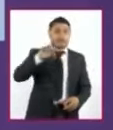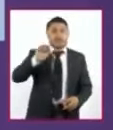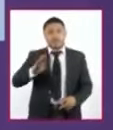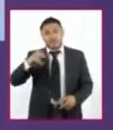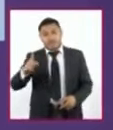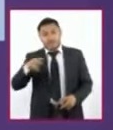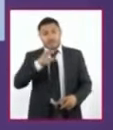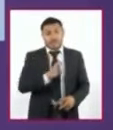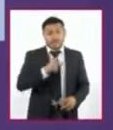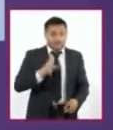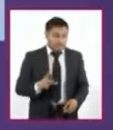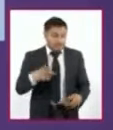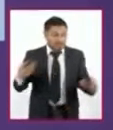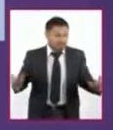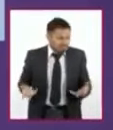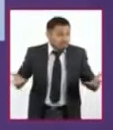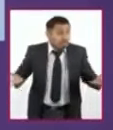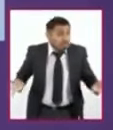A'B', C'?